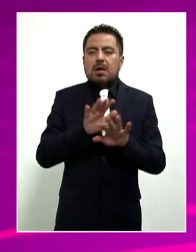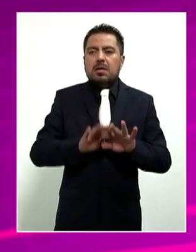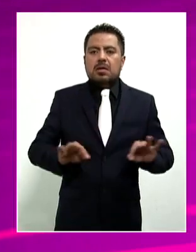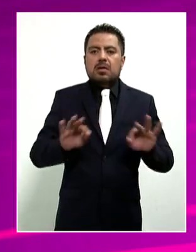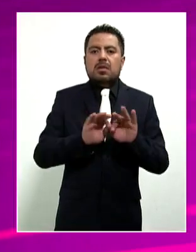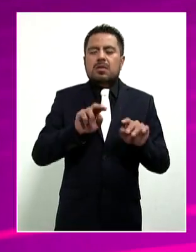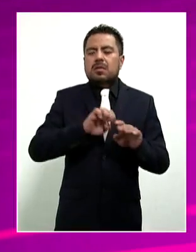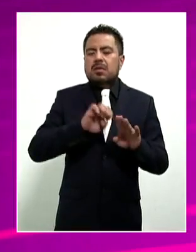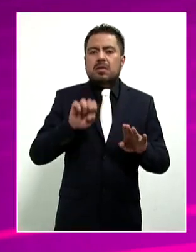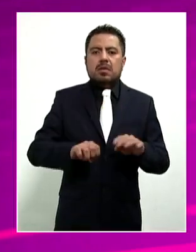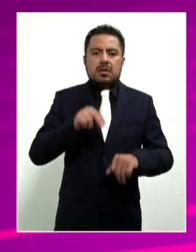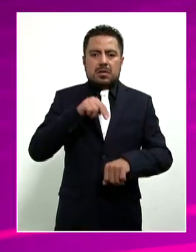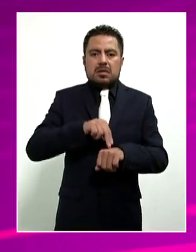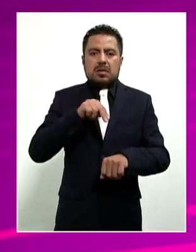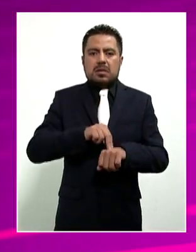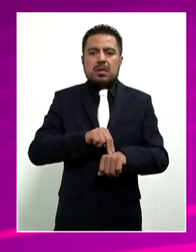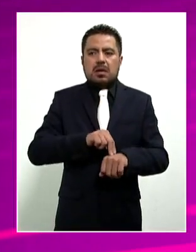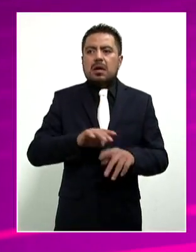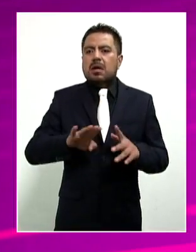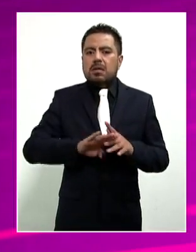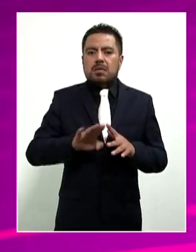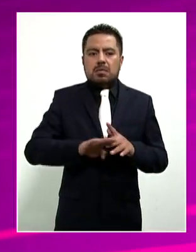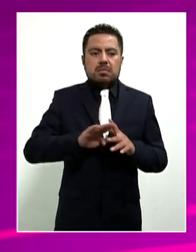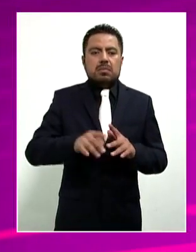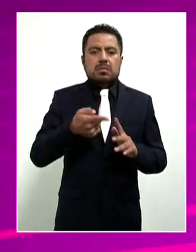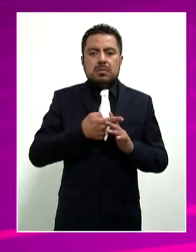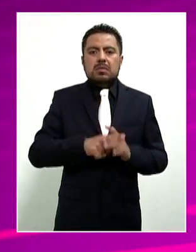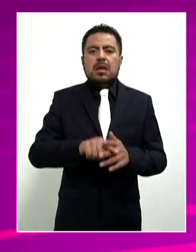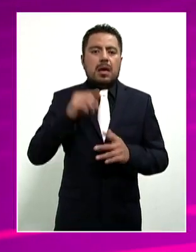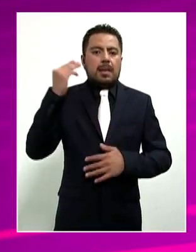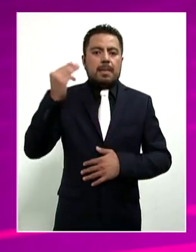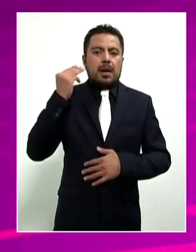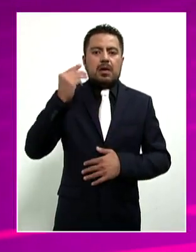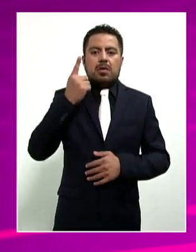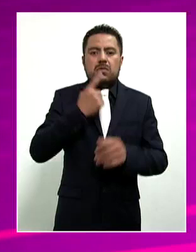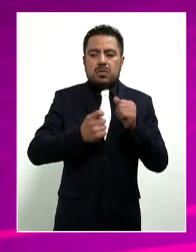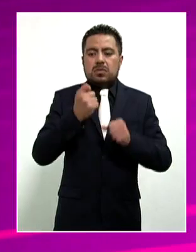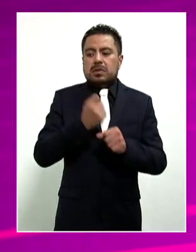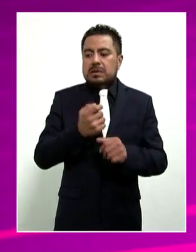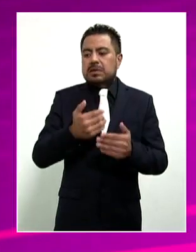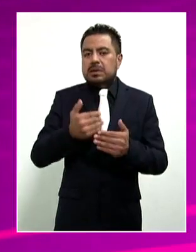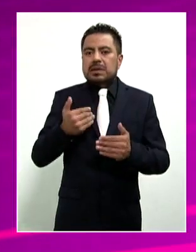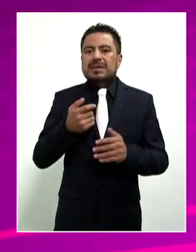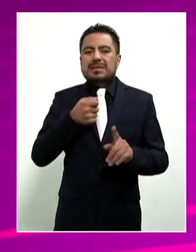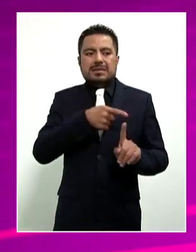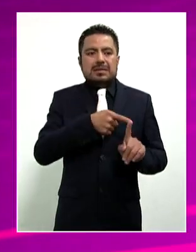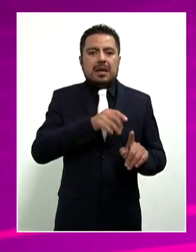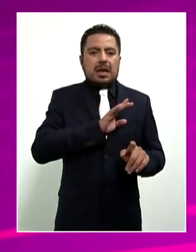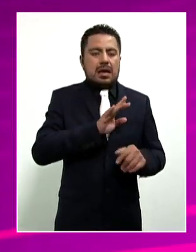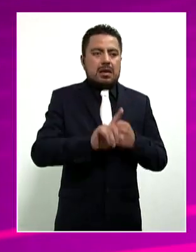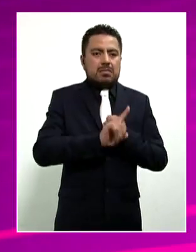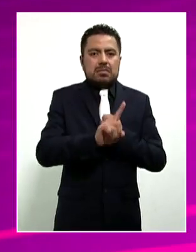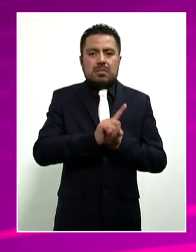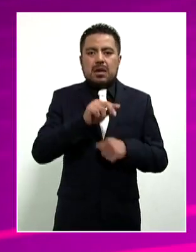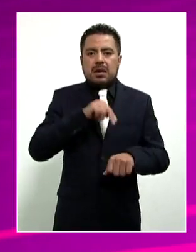los nicaragüenses empezaron a llegar a partir de mayo del año pasado, a raíz de la situación en